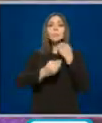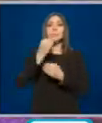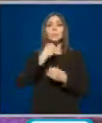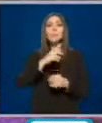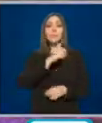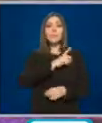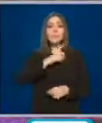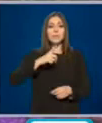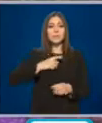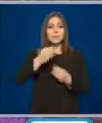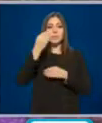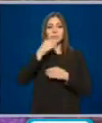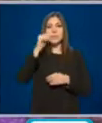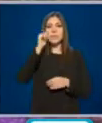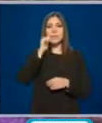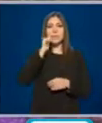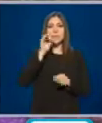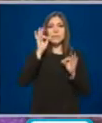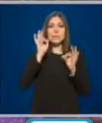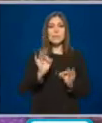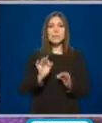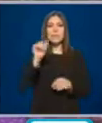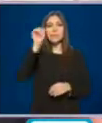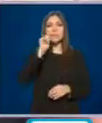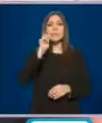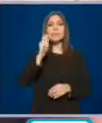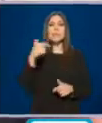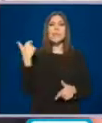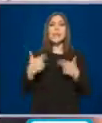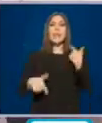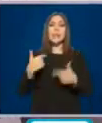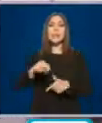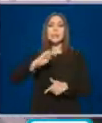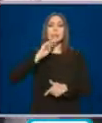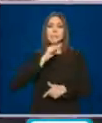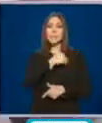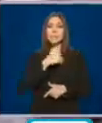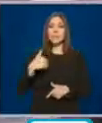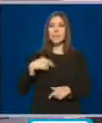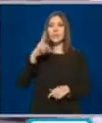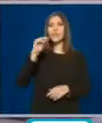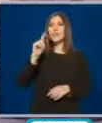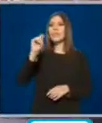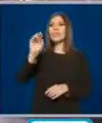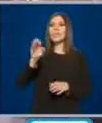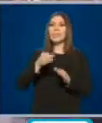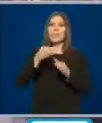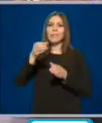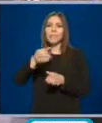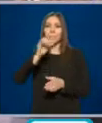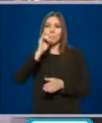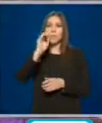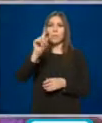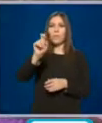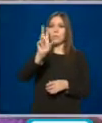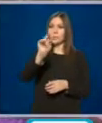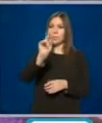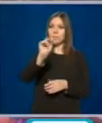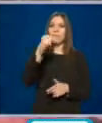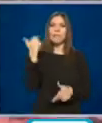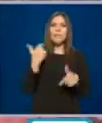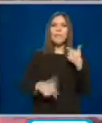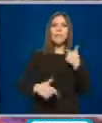de consumir de manera así permanente es la leche materna. Nada de tecitos, nada de agua. Entonces, ¿de dónde va a salir esa leche